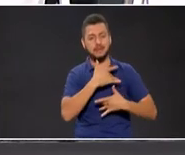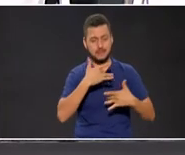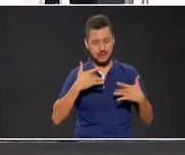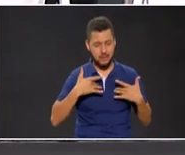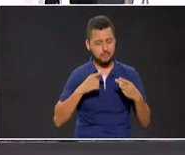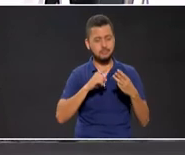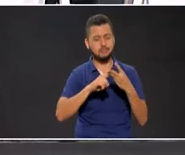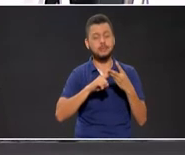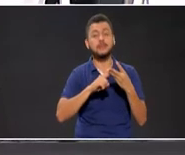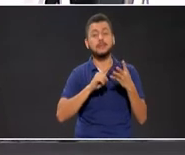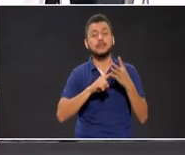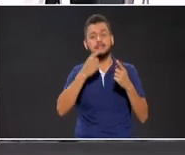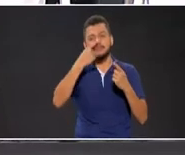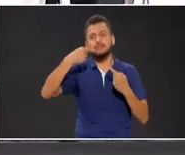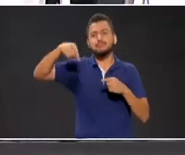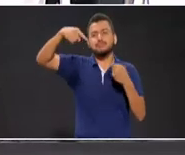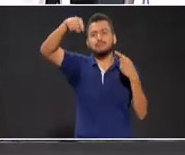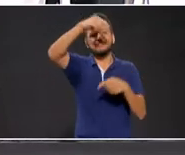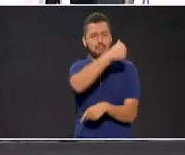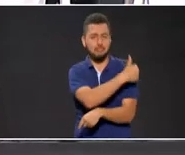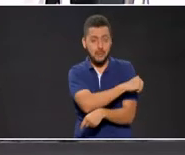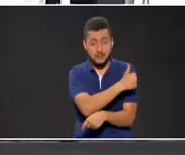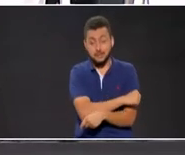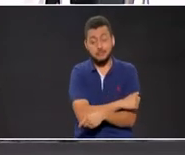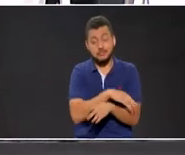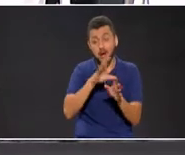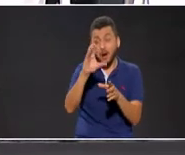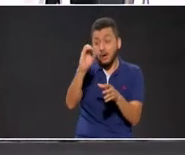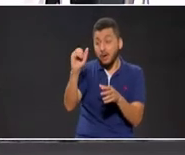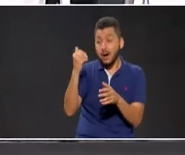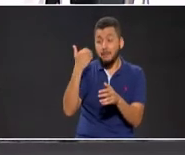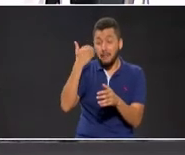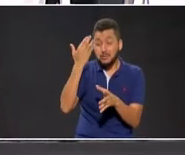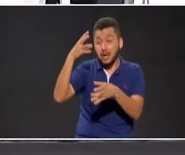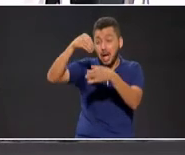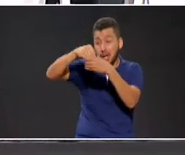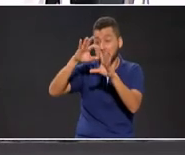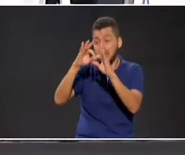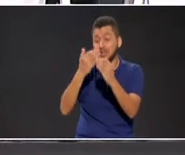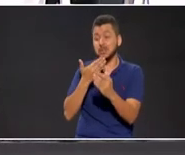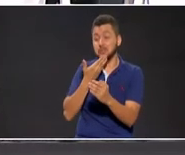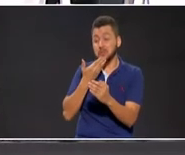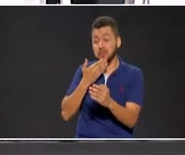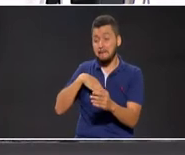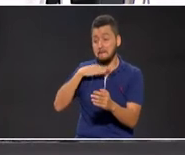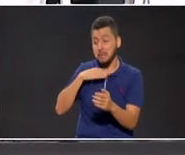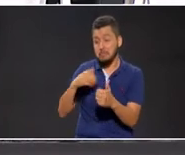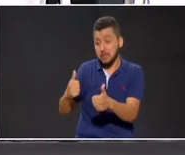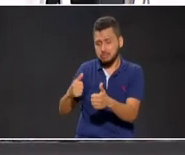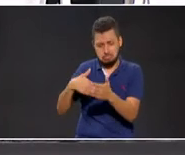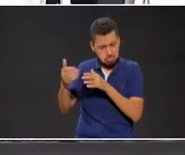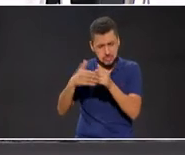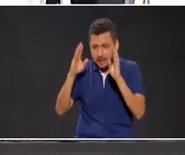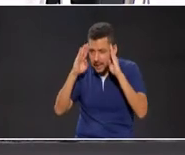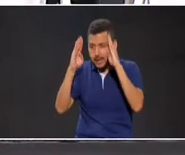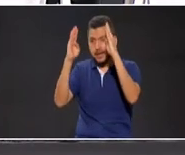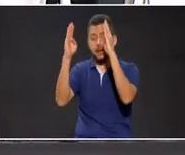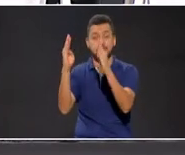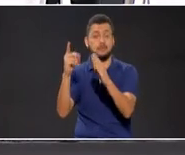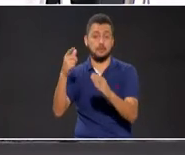porque igual son nuestros adultos mayores tienen derechos y son ciudadanos y son personas dignas